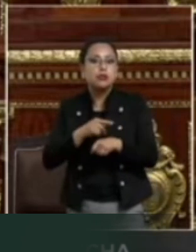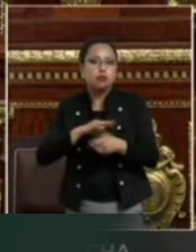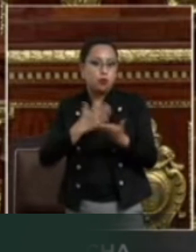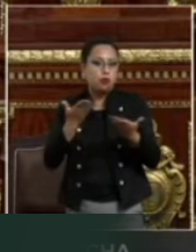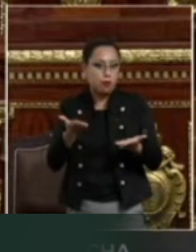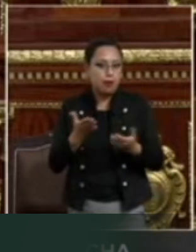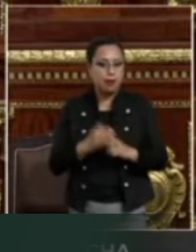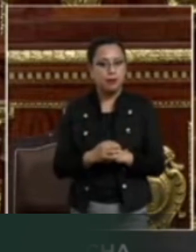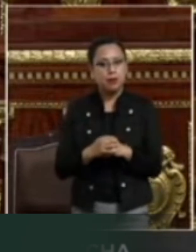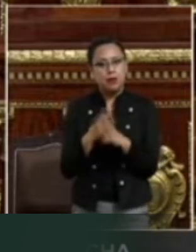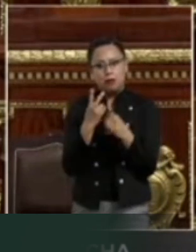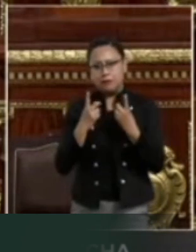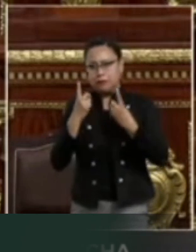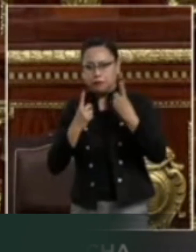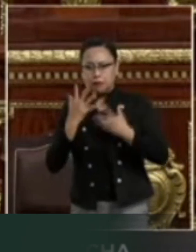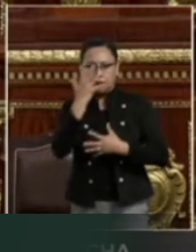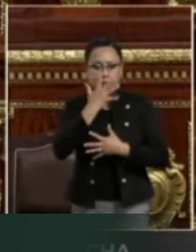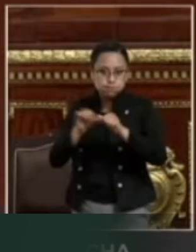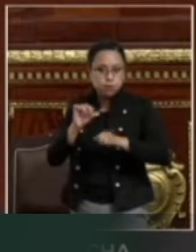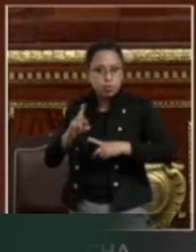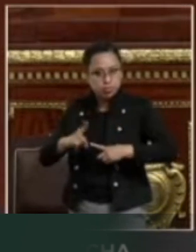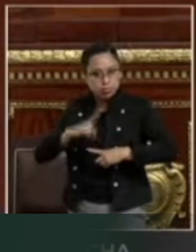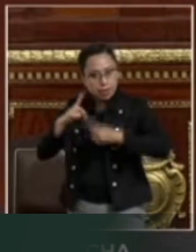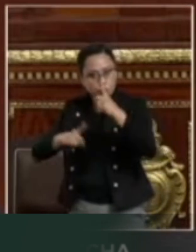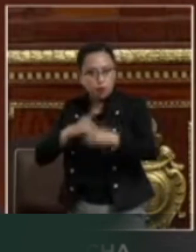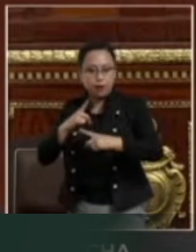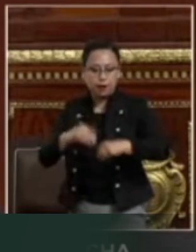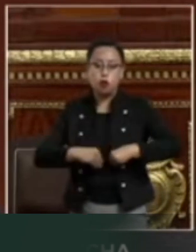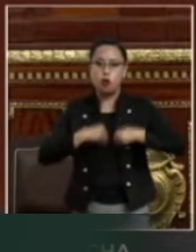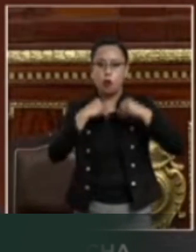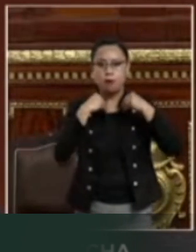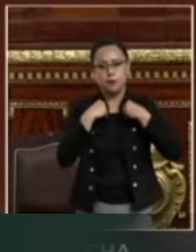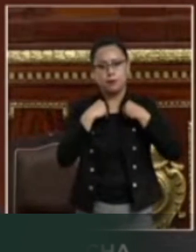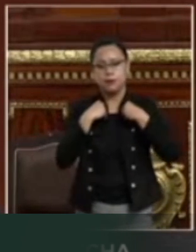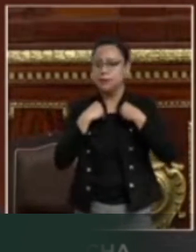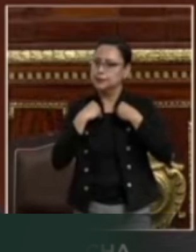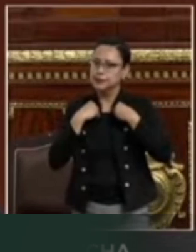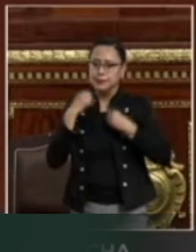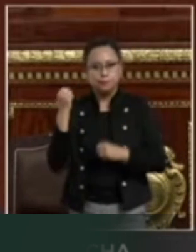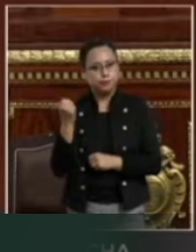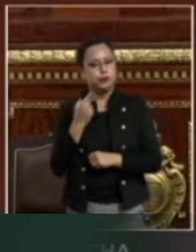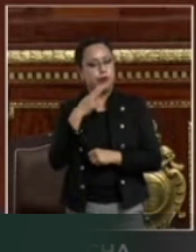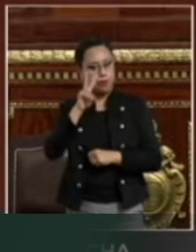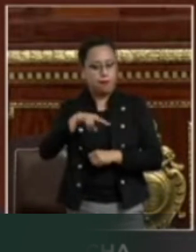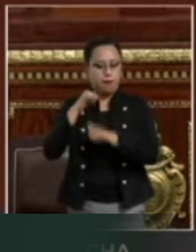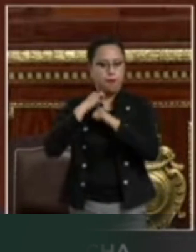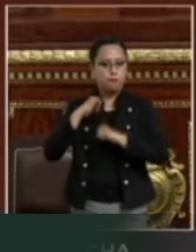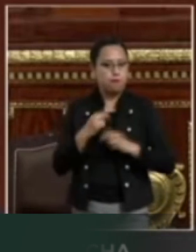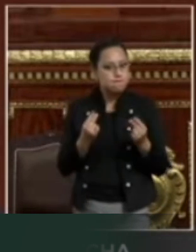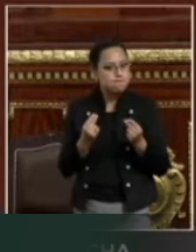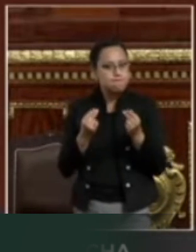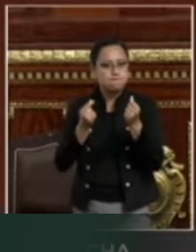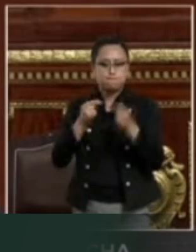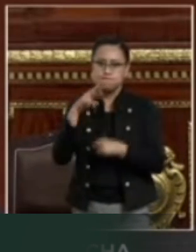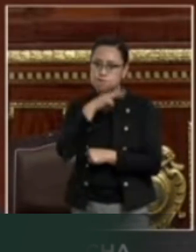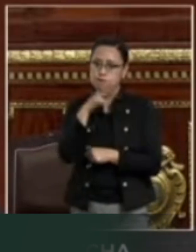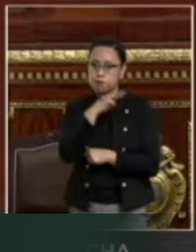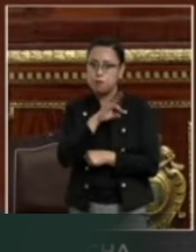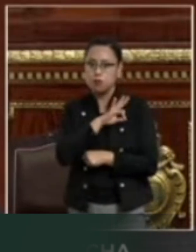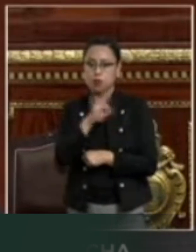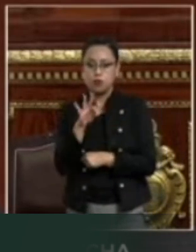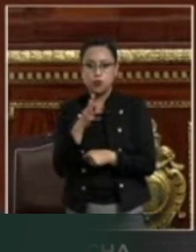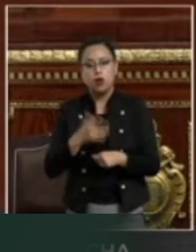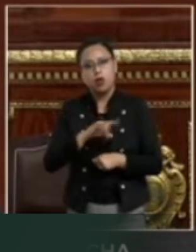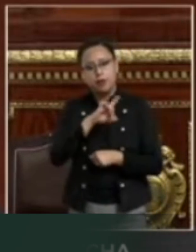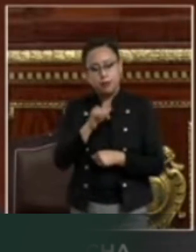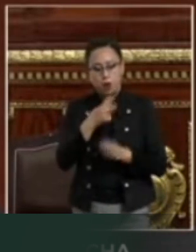la regulación vigente favorece estas conductas debido a que las penas no reflejan el valor que podría tener un ser sintiente para su familia. Urgió a